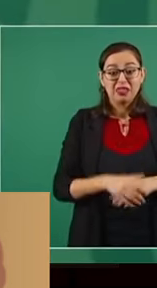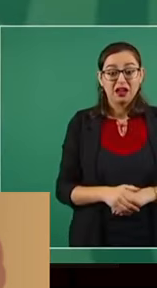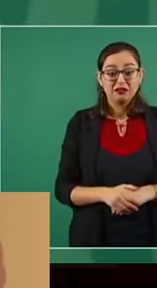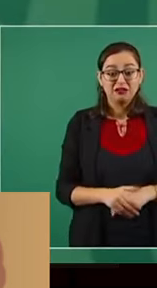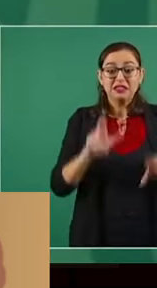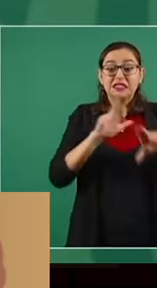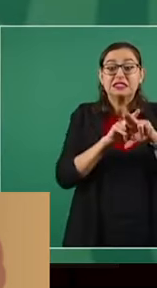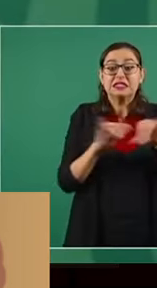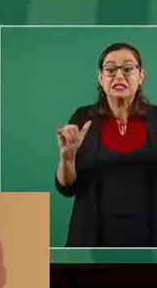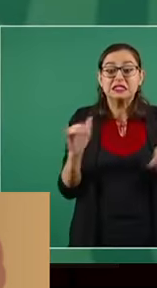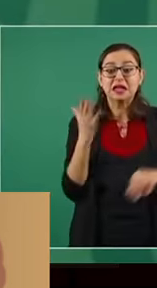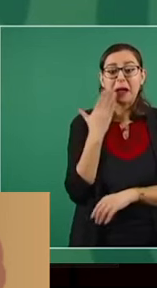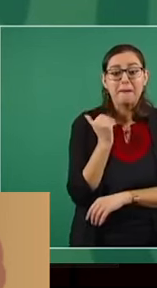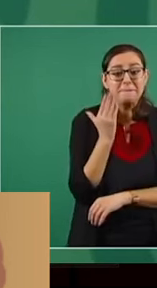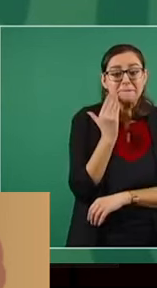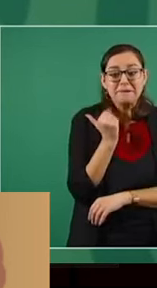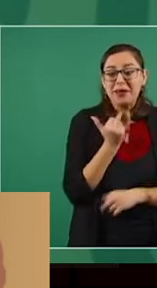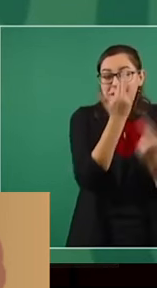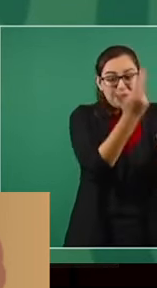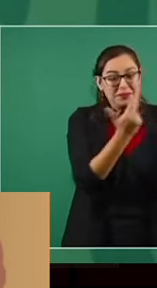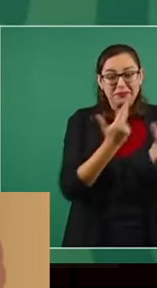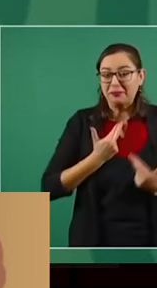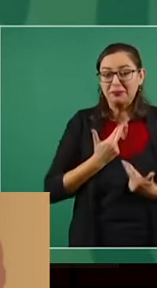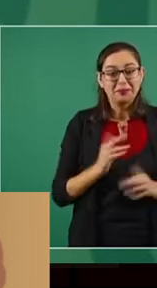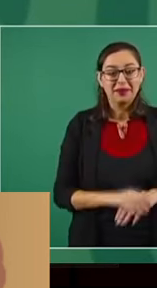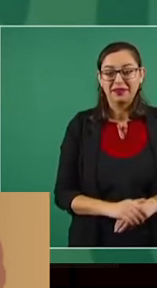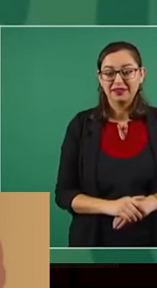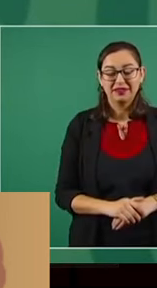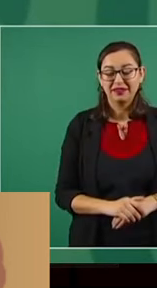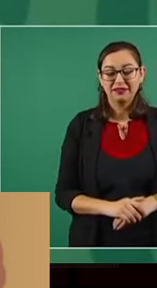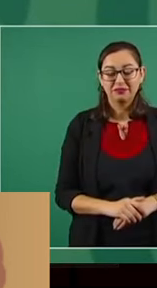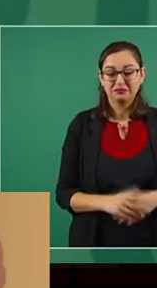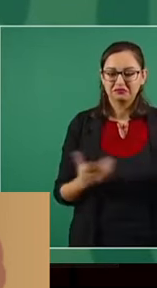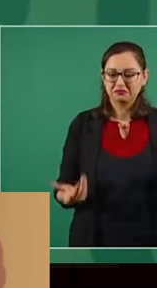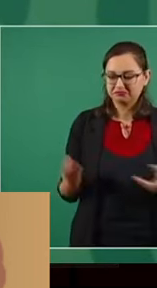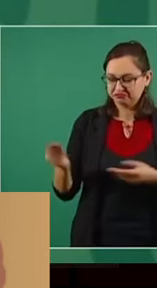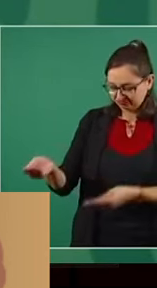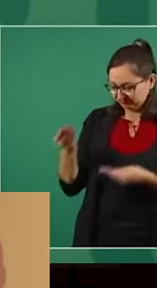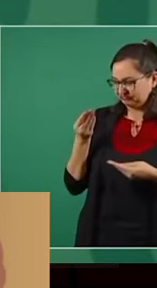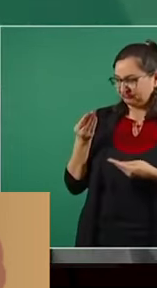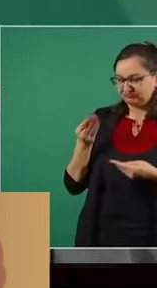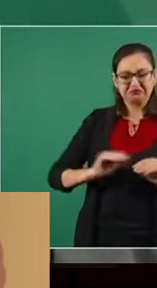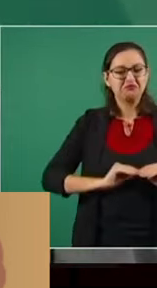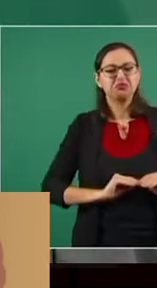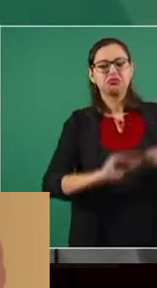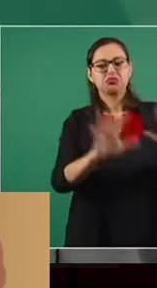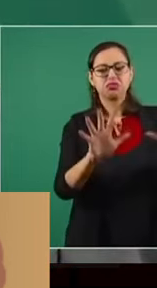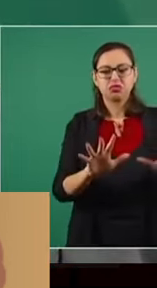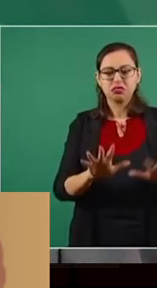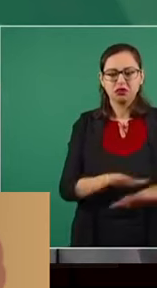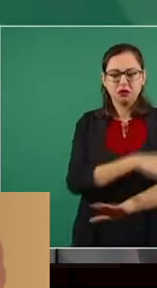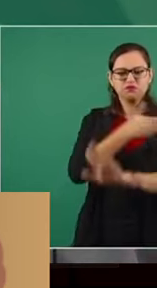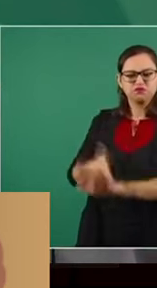terminó. No vamos a hacer más ni proletariado, ni la táctica o estrategia